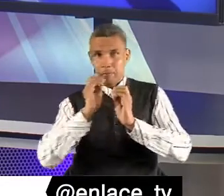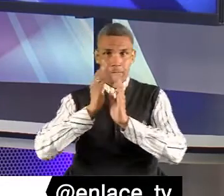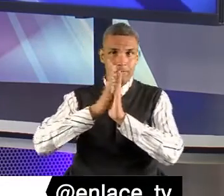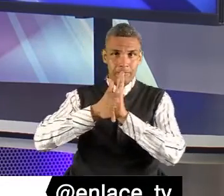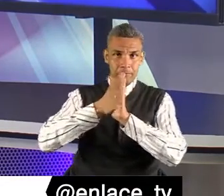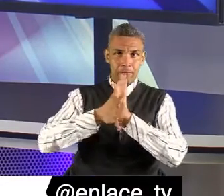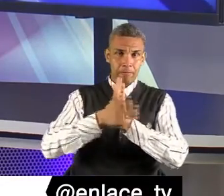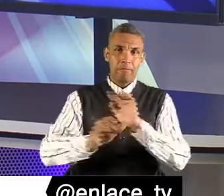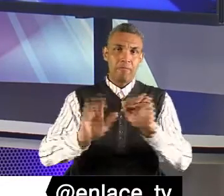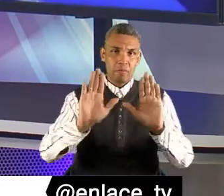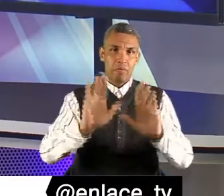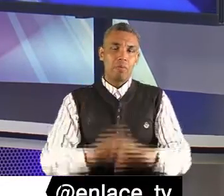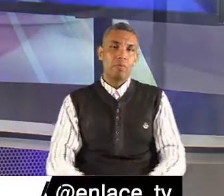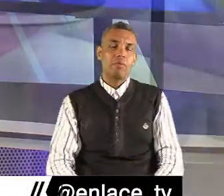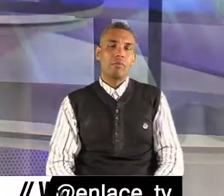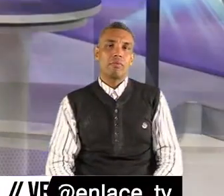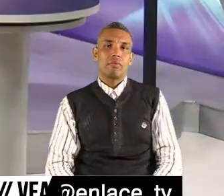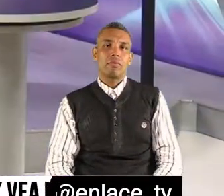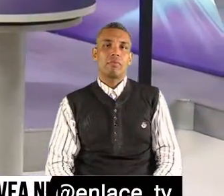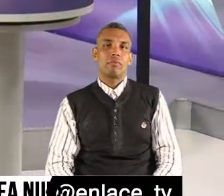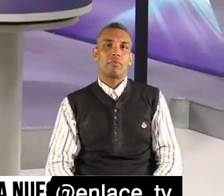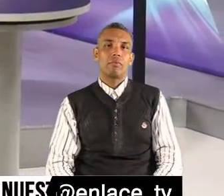más información en Enlace Noticias.